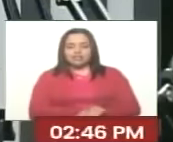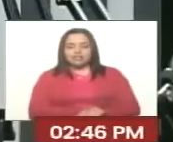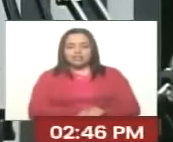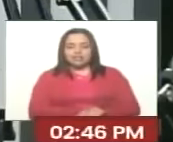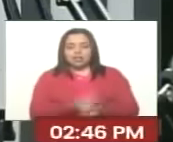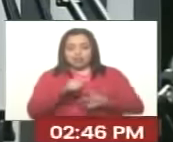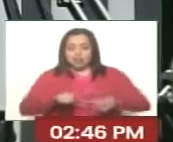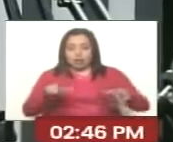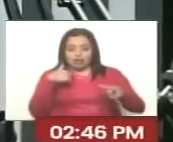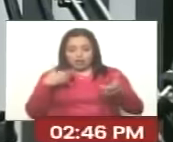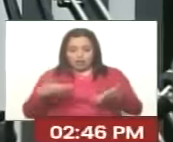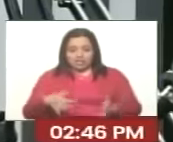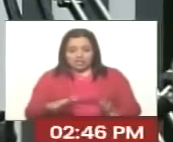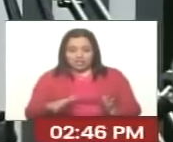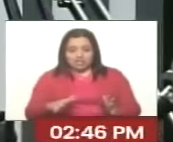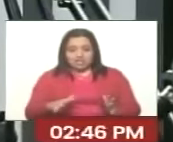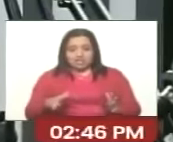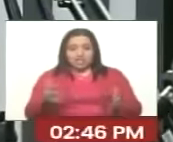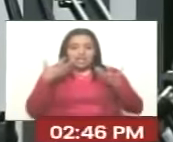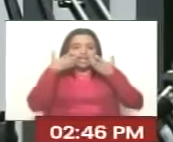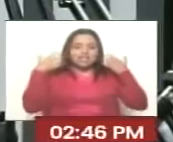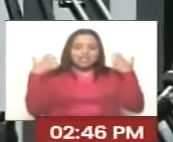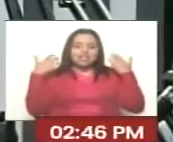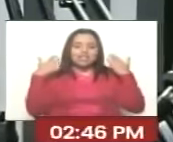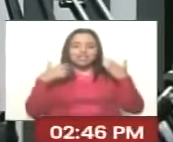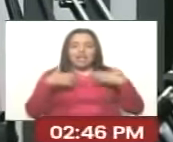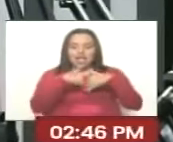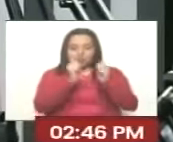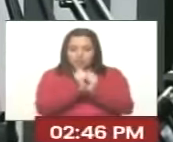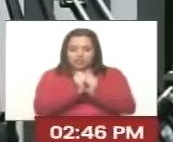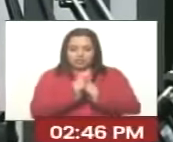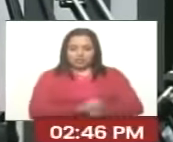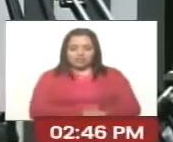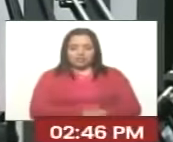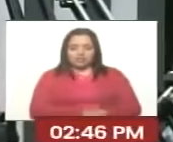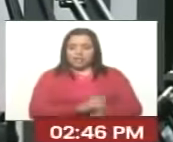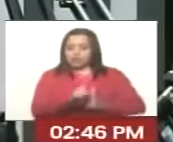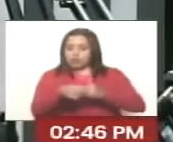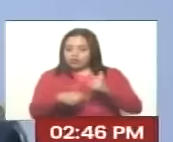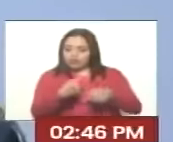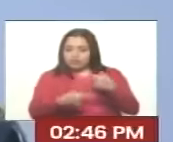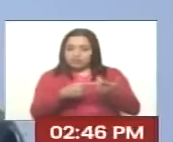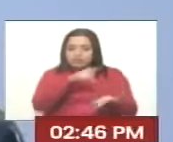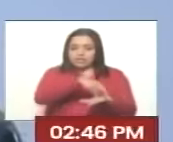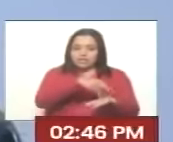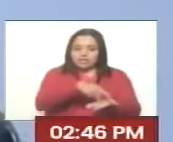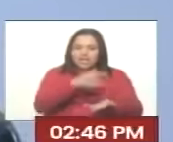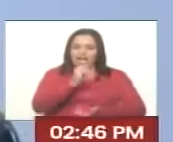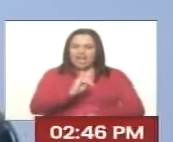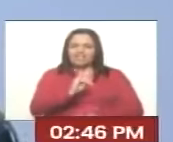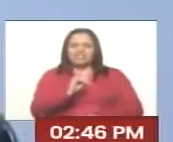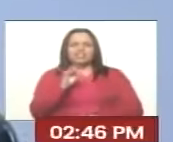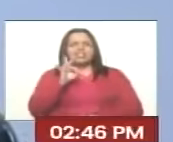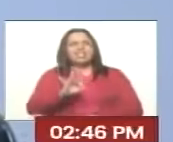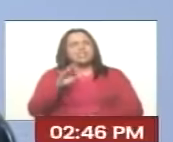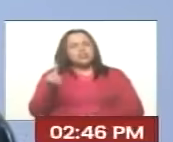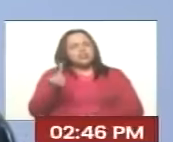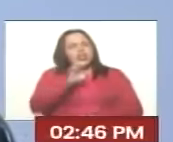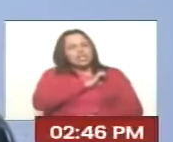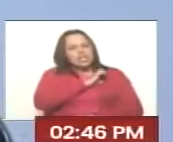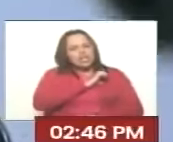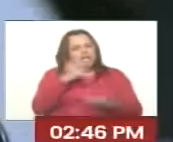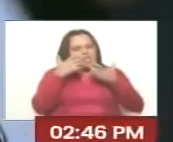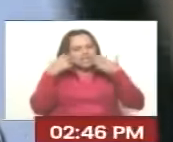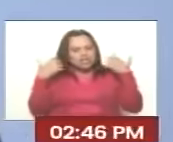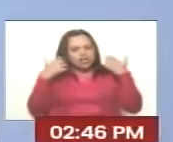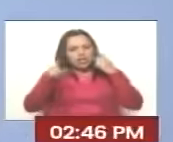cierto, donde yo nací. Ajá. El Tigre estaba en Suárez. Él tenía el próximo concierto de él era el 31 de enero en El Tigre y